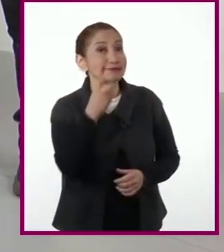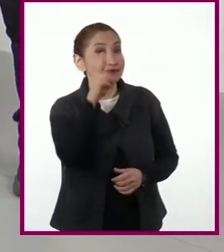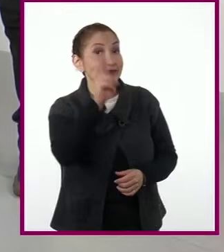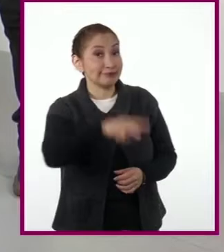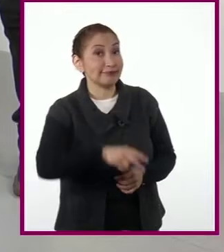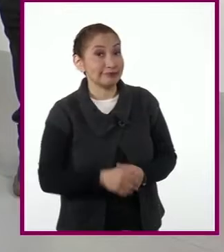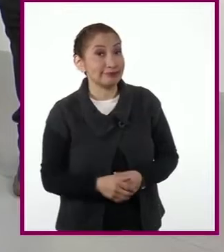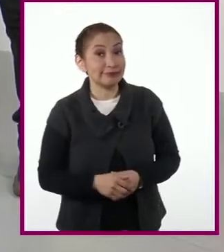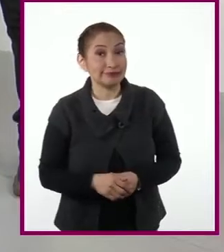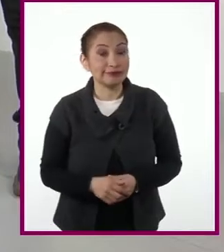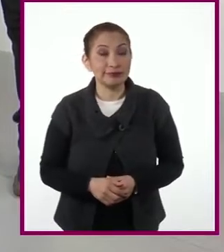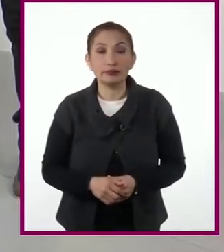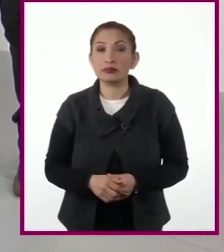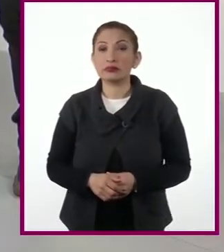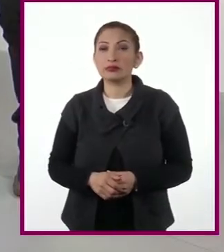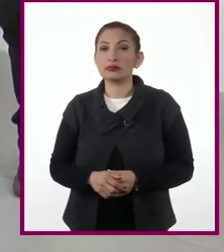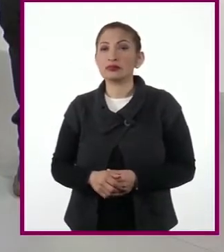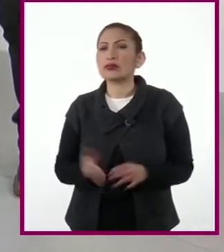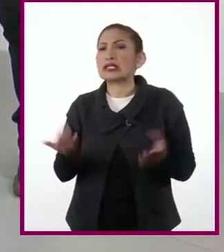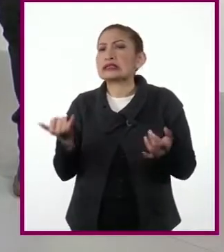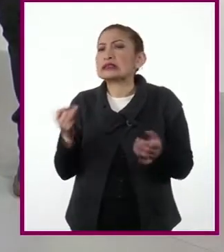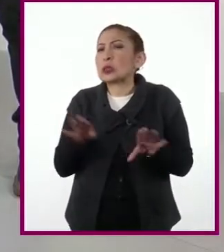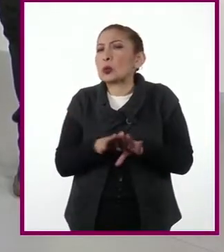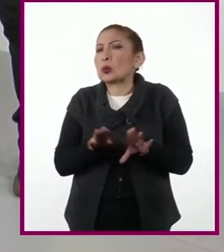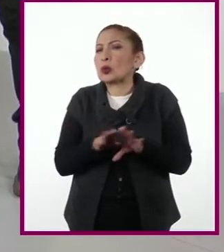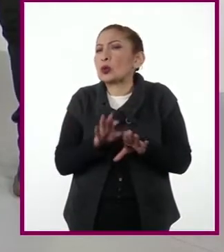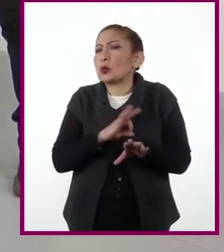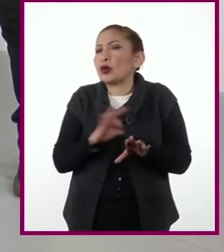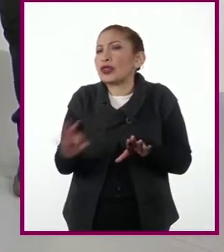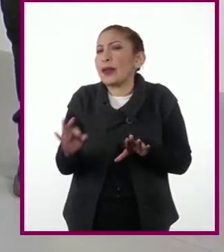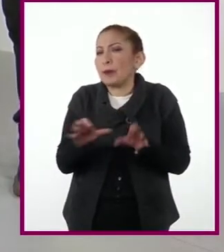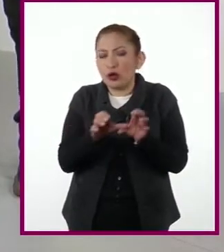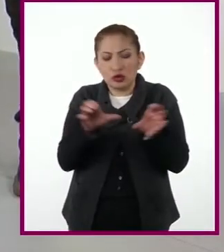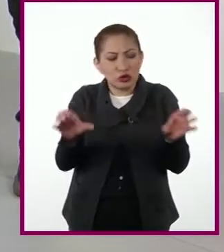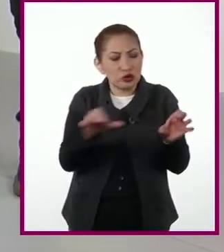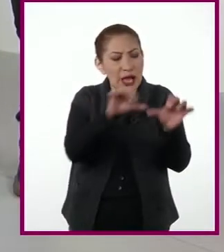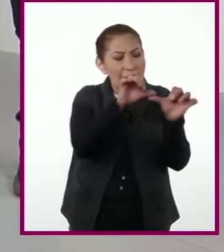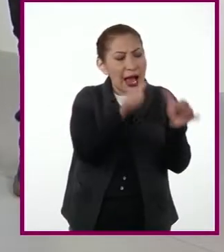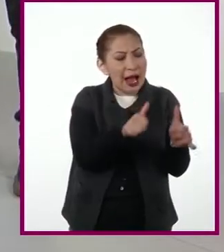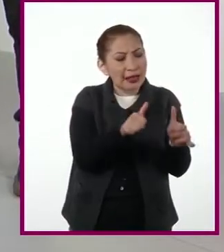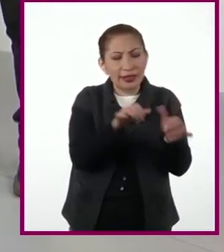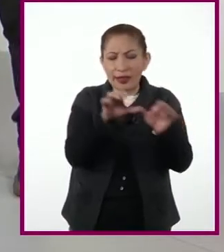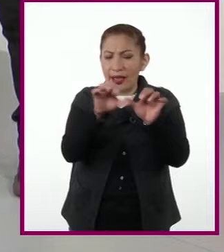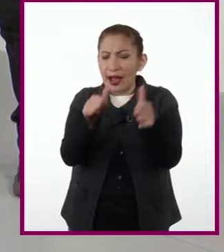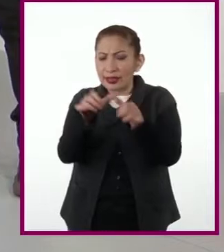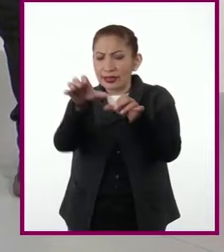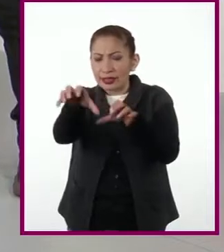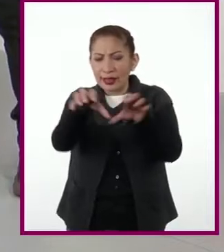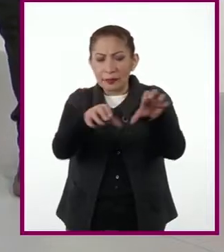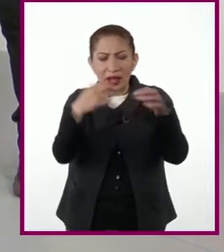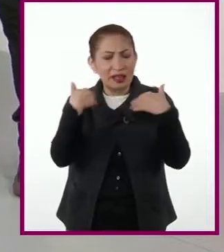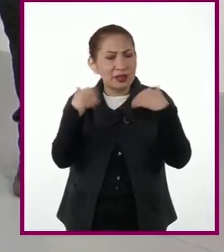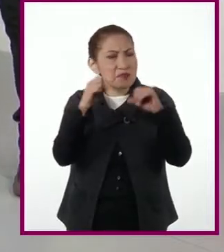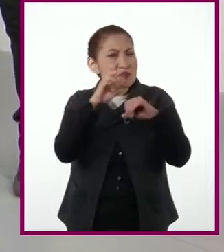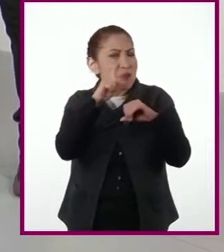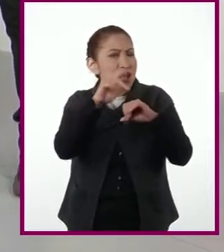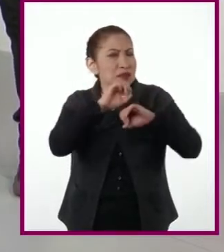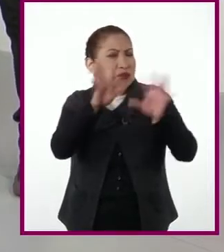Exactamente. ¿Y cómo podemos dividir las artes para entenderlas